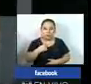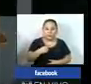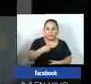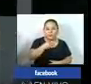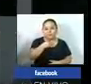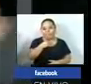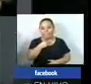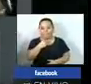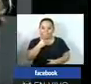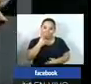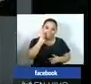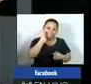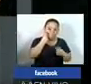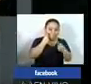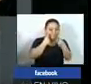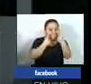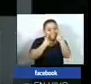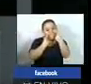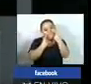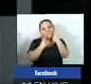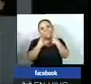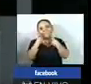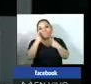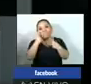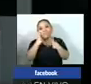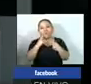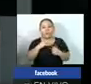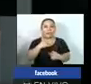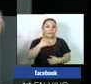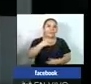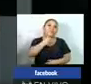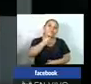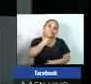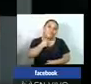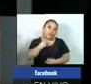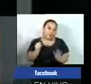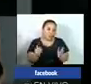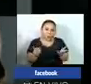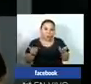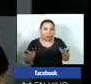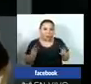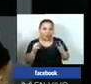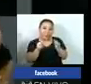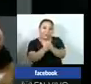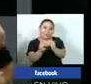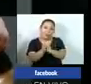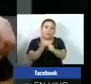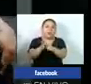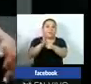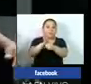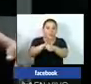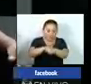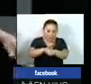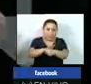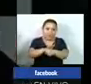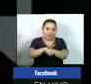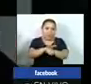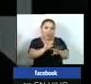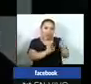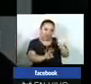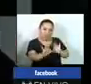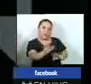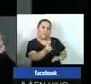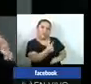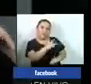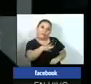porque esta pandemia nos ha creído bajas en la familia